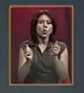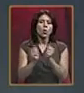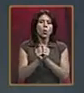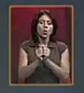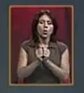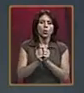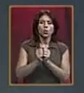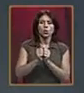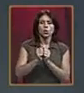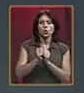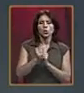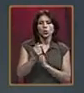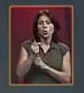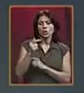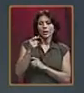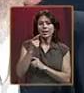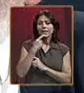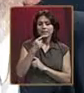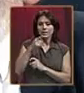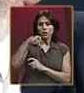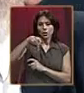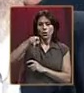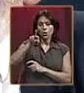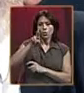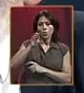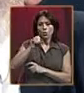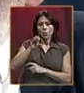Pisa, que sobre temas de